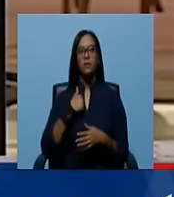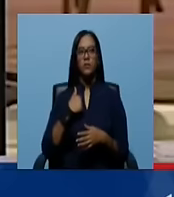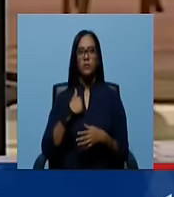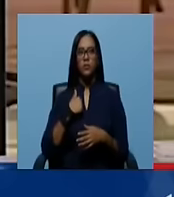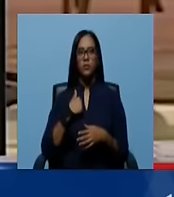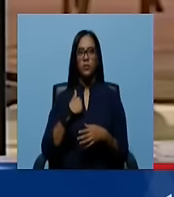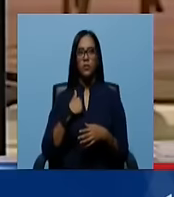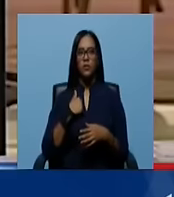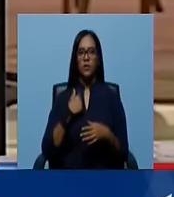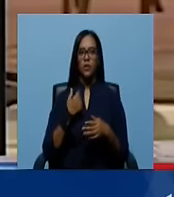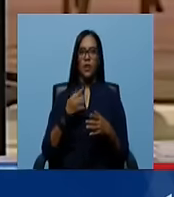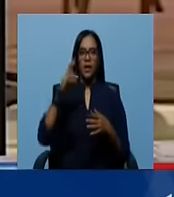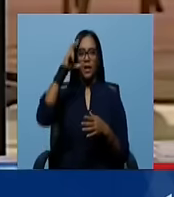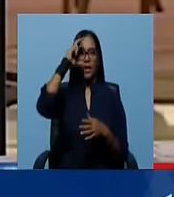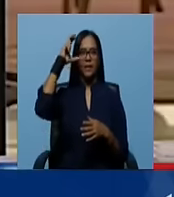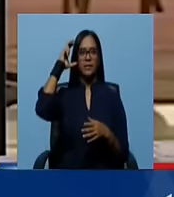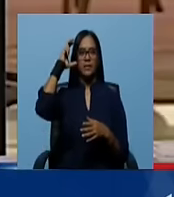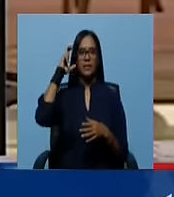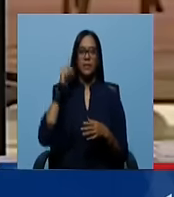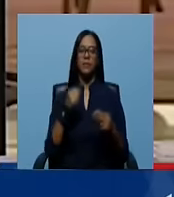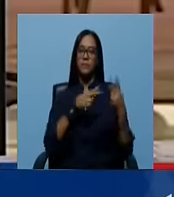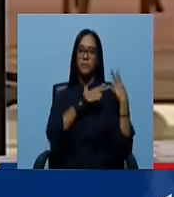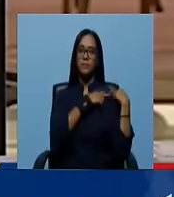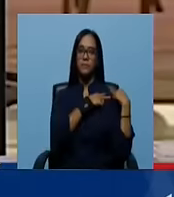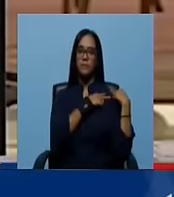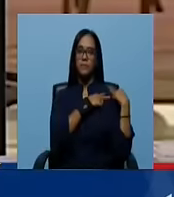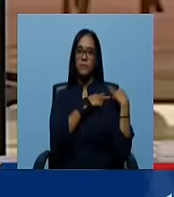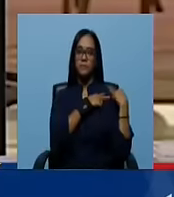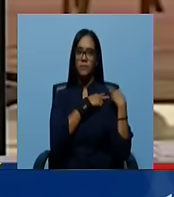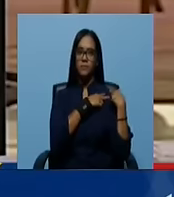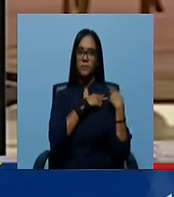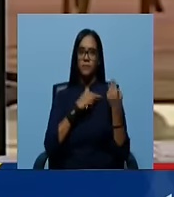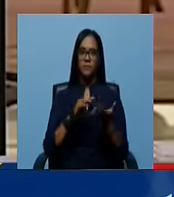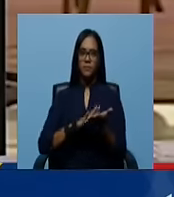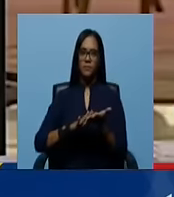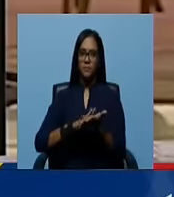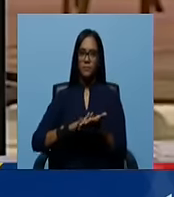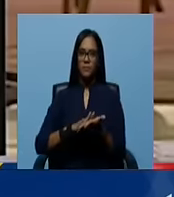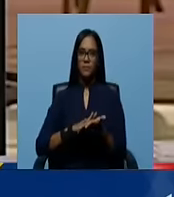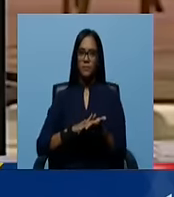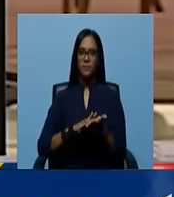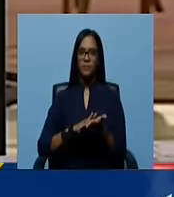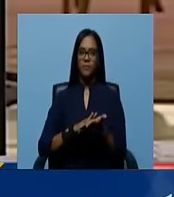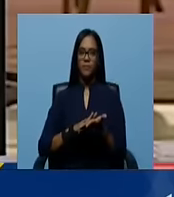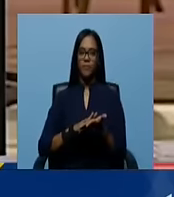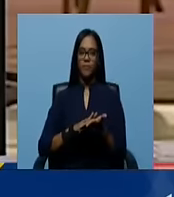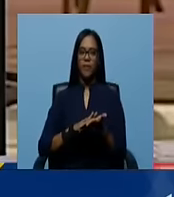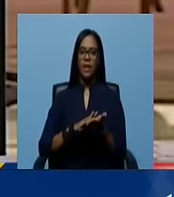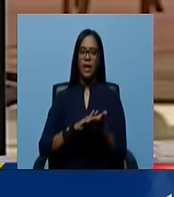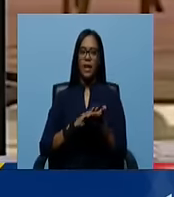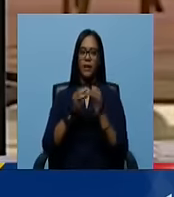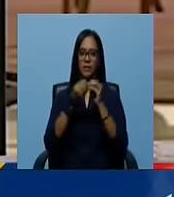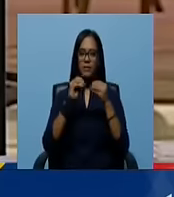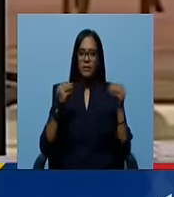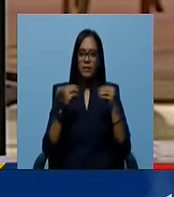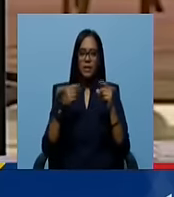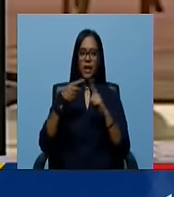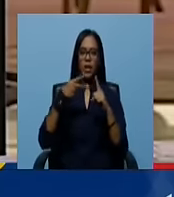canciller, me dijo, te encargo de la recuperación del Hotel Humboldt